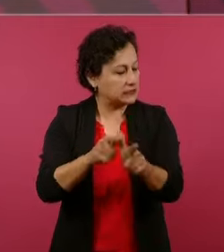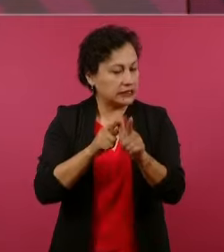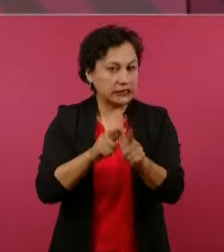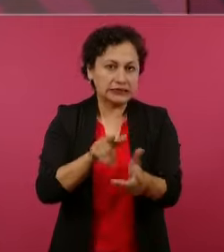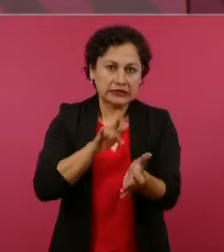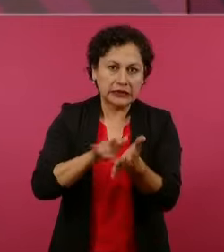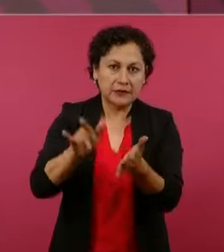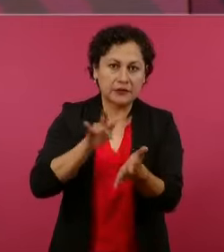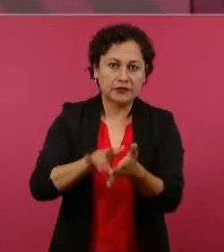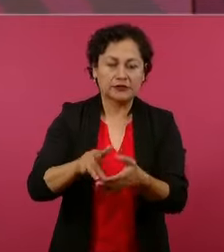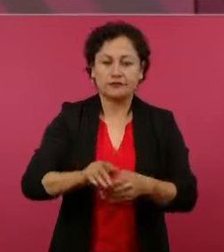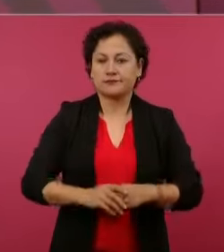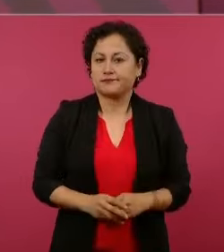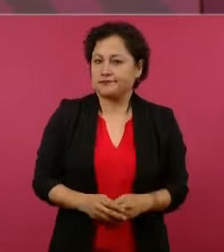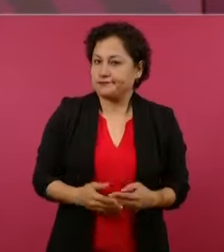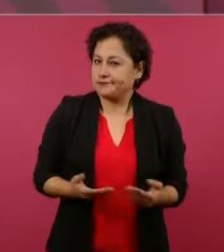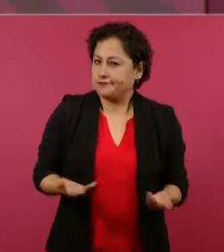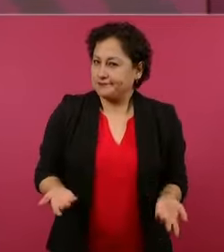más